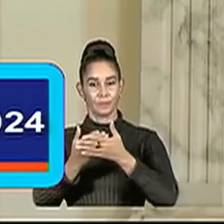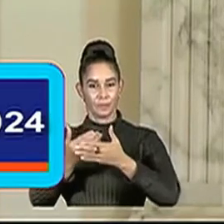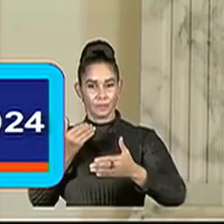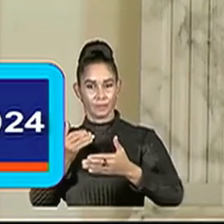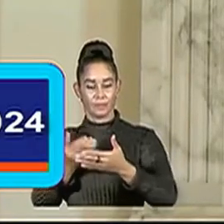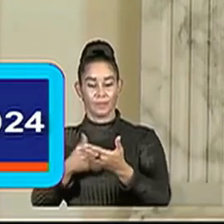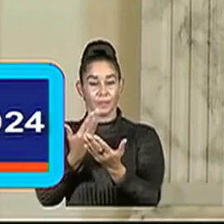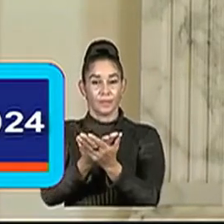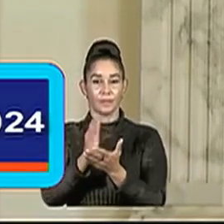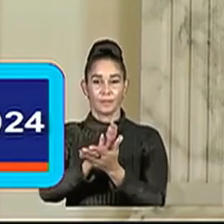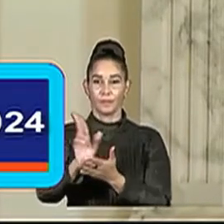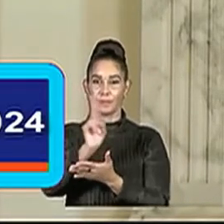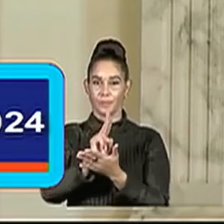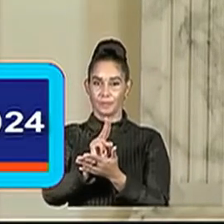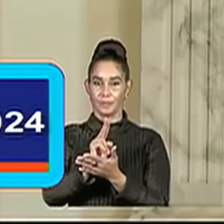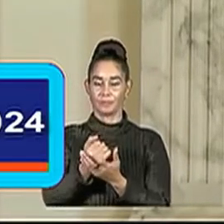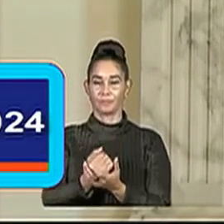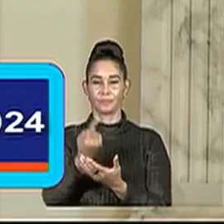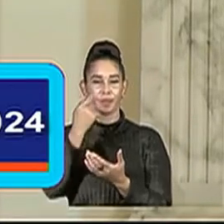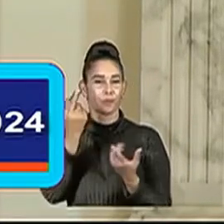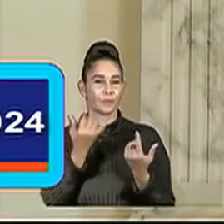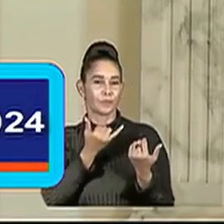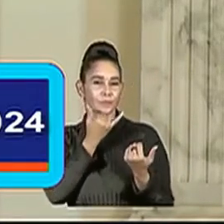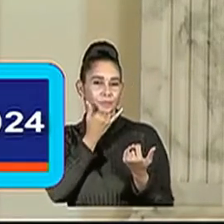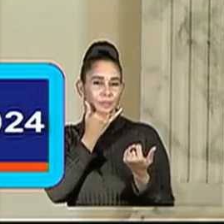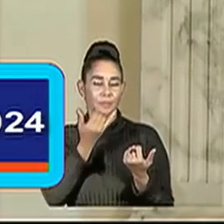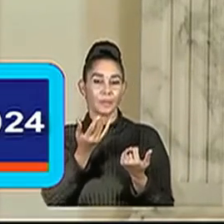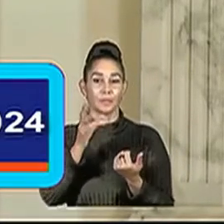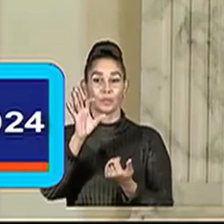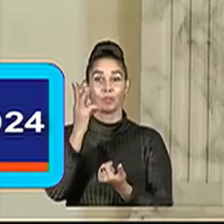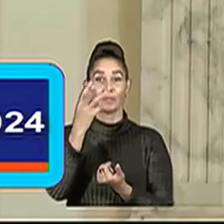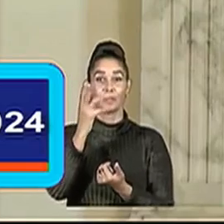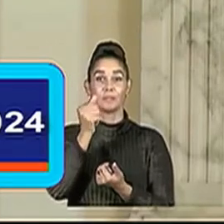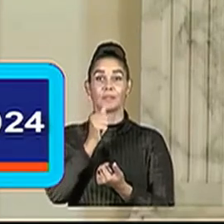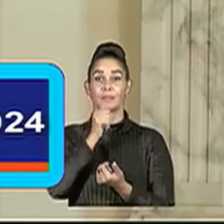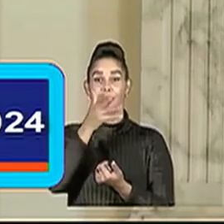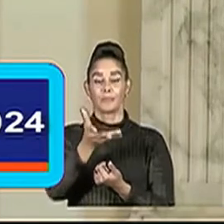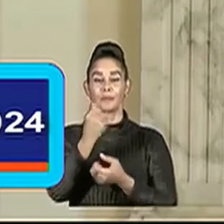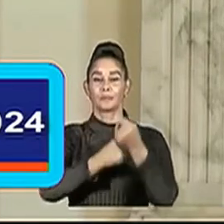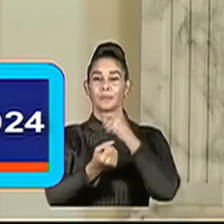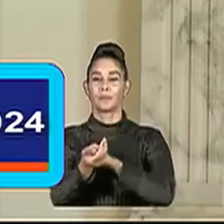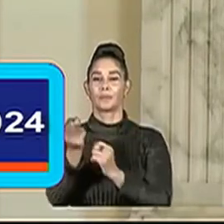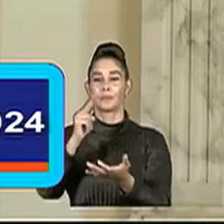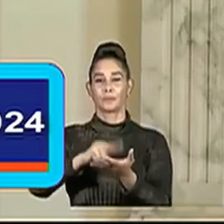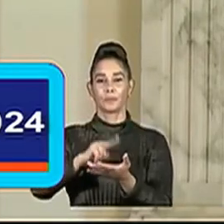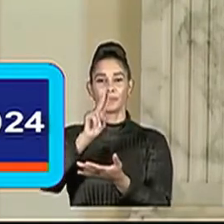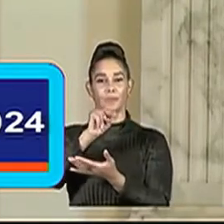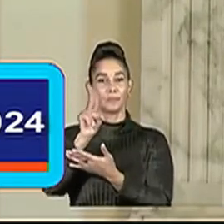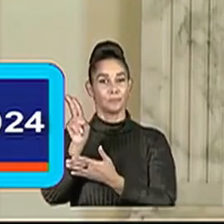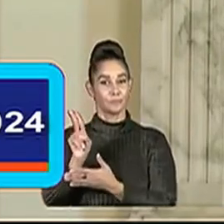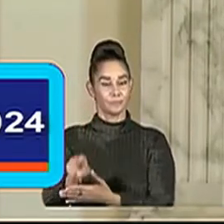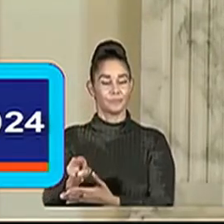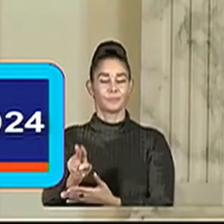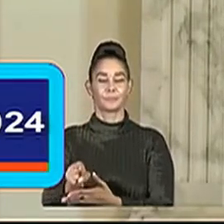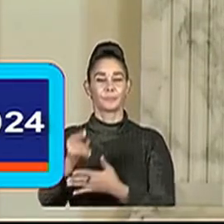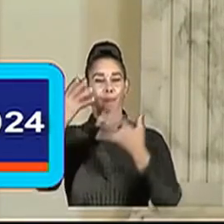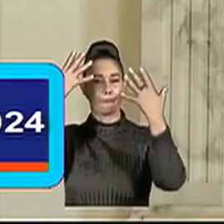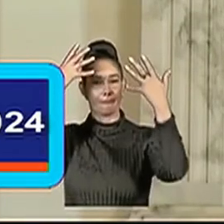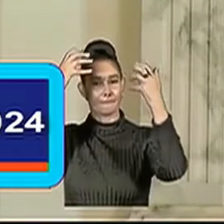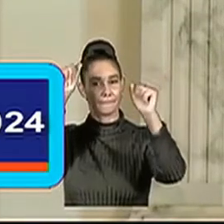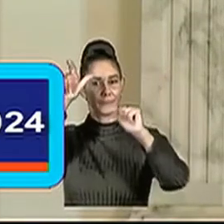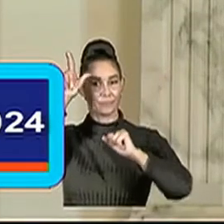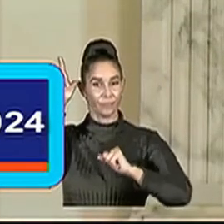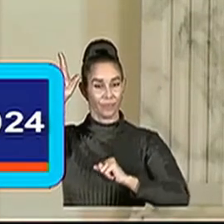preuniversitaria. Pero el 16 de marzo del año 2022, el presidente